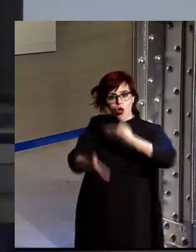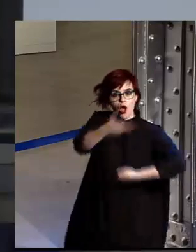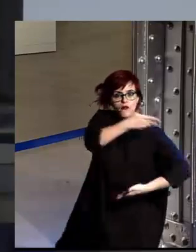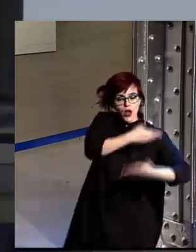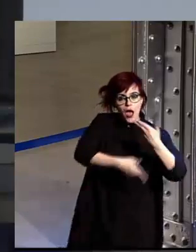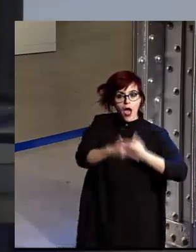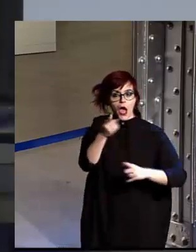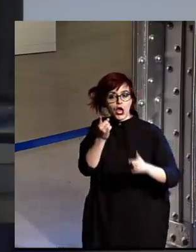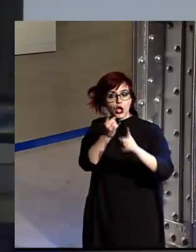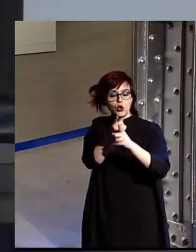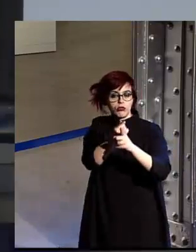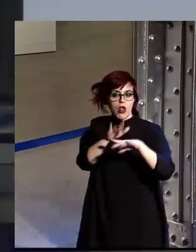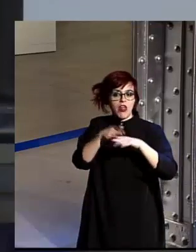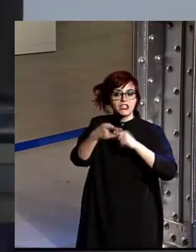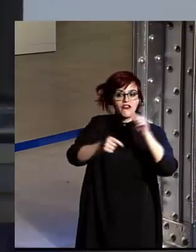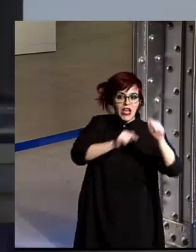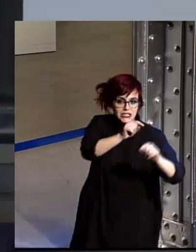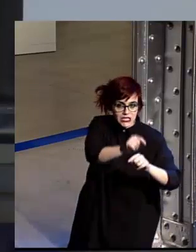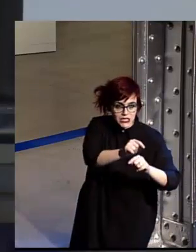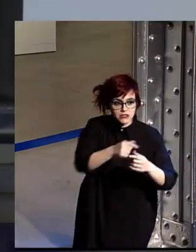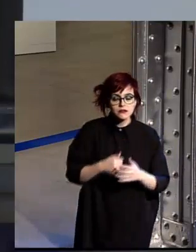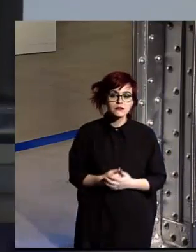agentes antibacterianos.